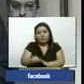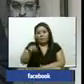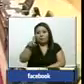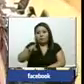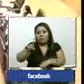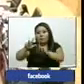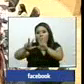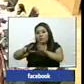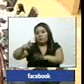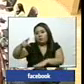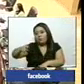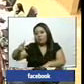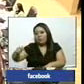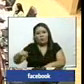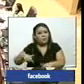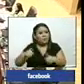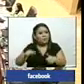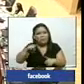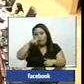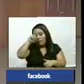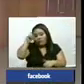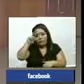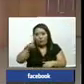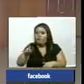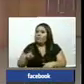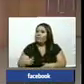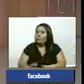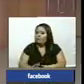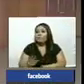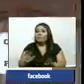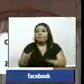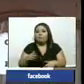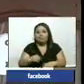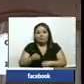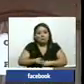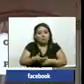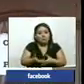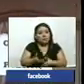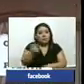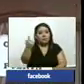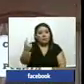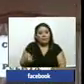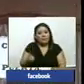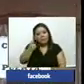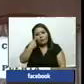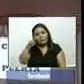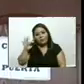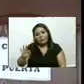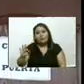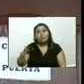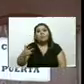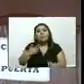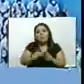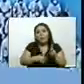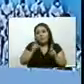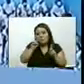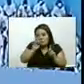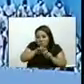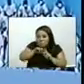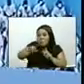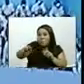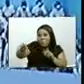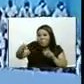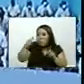18 meses, no todo ha sido favorable para el presidente Norman Quijano. Lo declarado por el testigo criteriado que lo señala de haberse reunido con